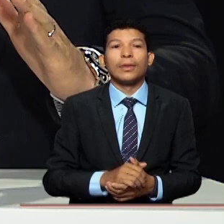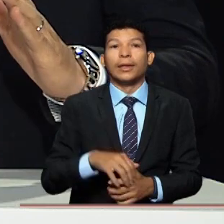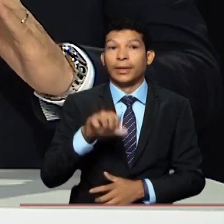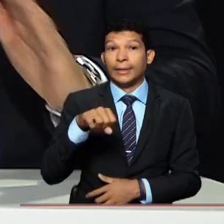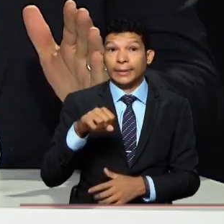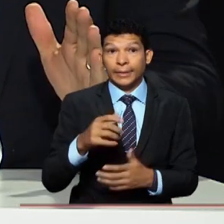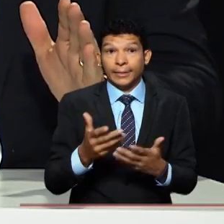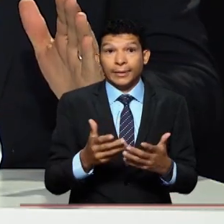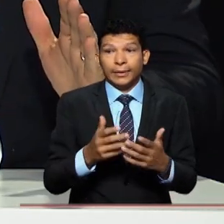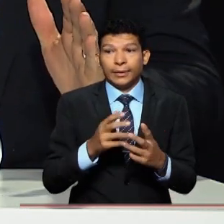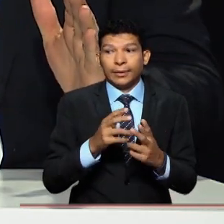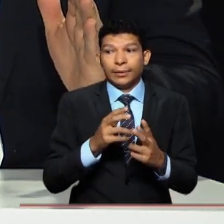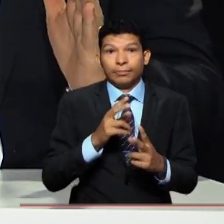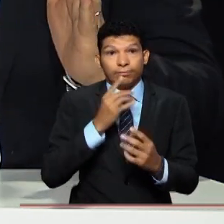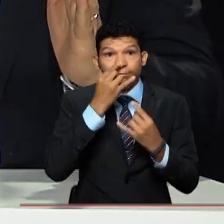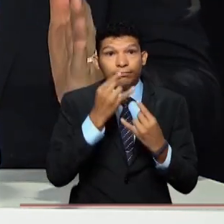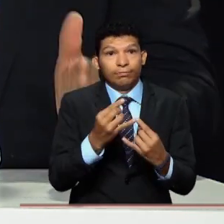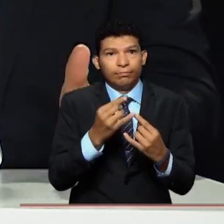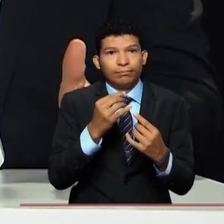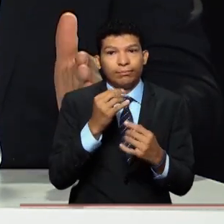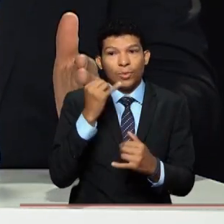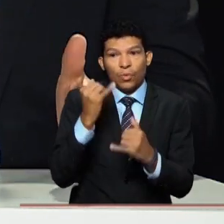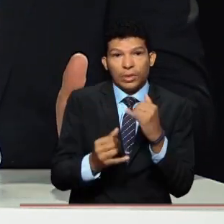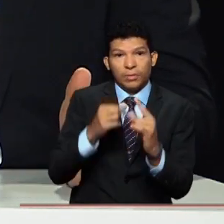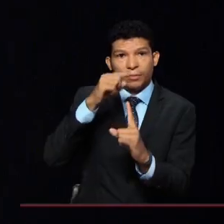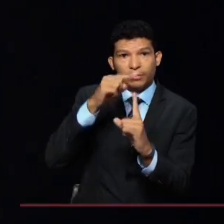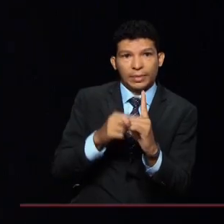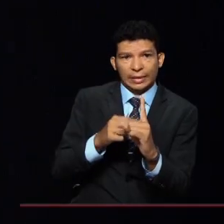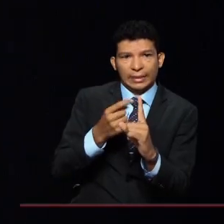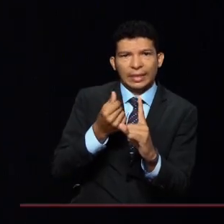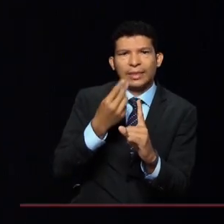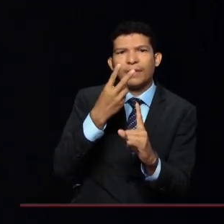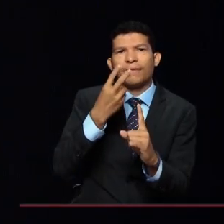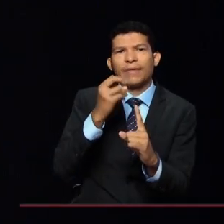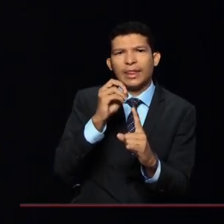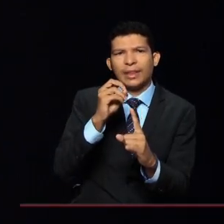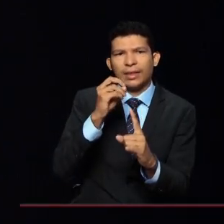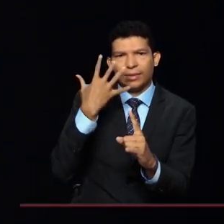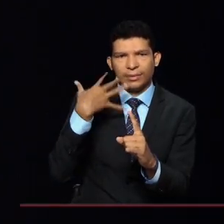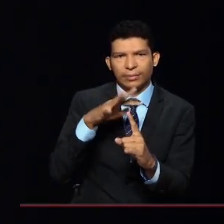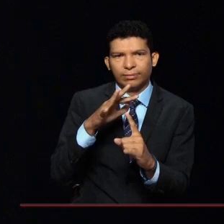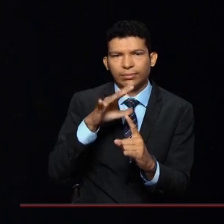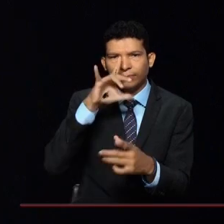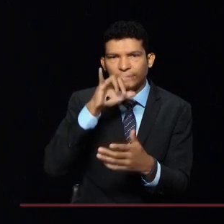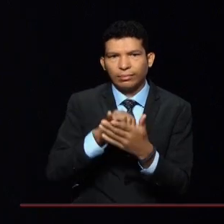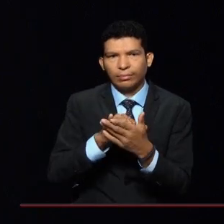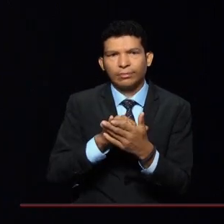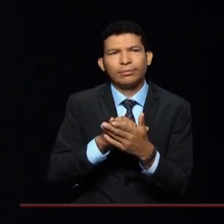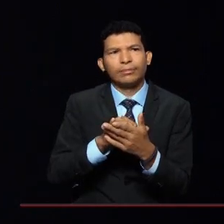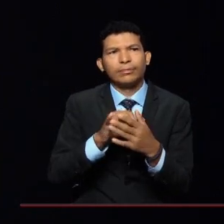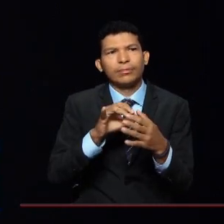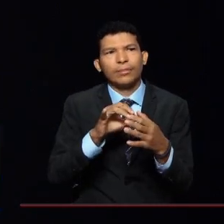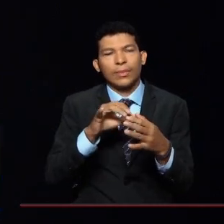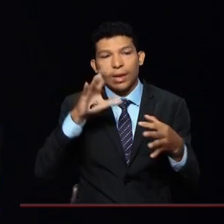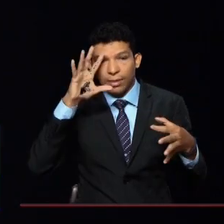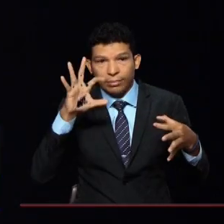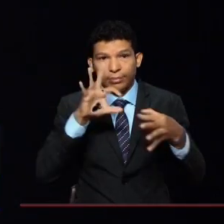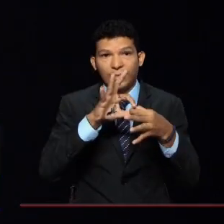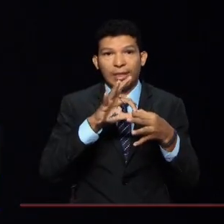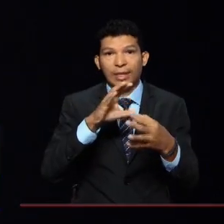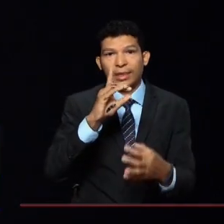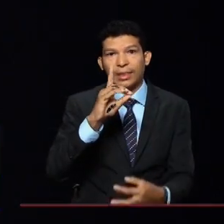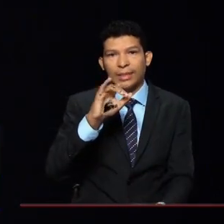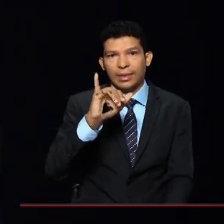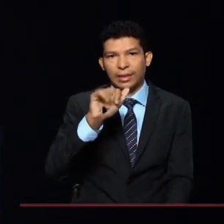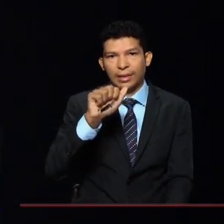fue supremamente interesante lo que pasó en el último mes y casi los últimos 20 días. Creo que la unión de Diana es un punto de